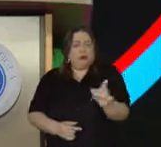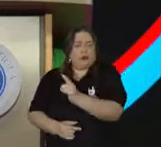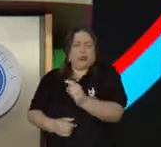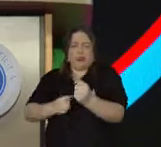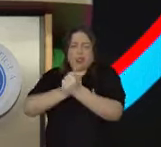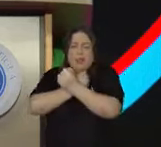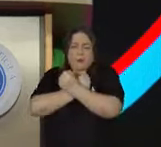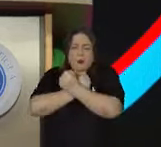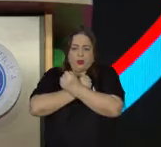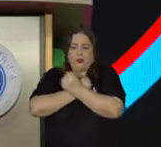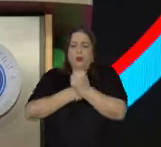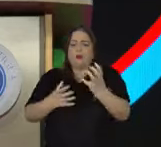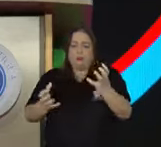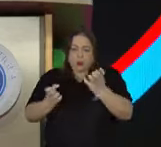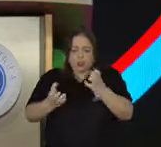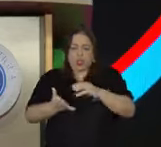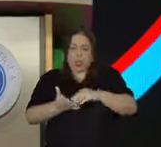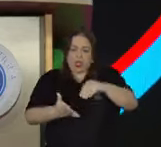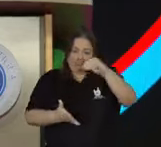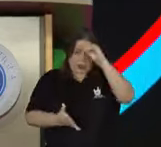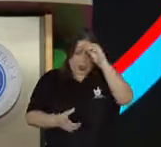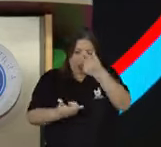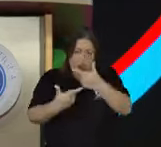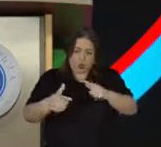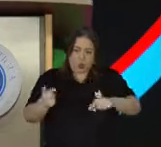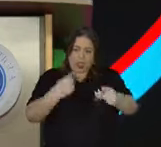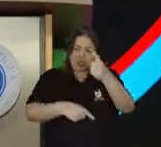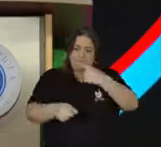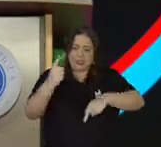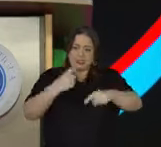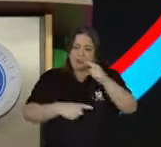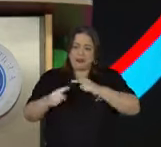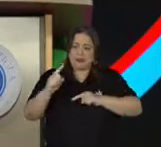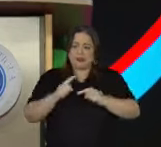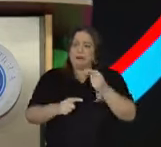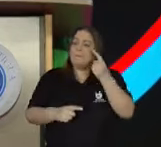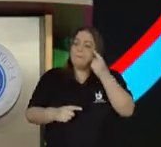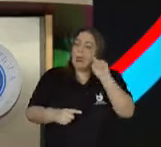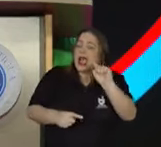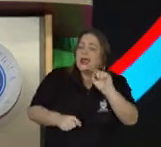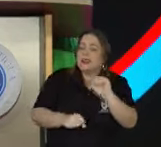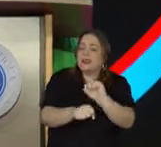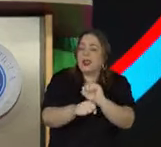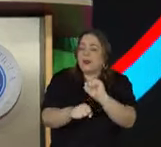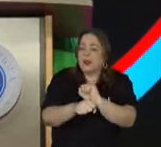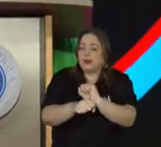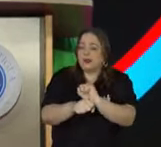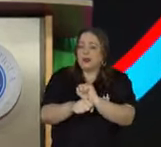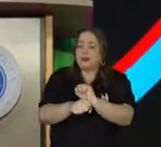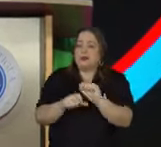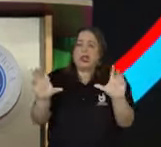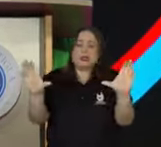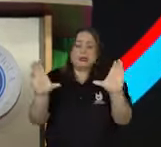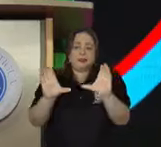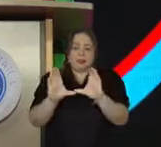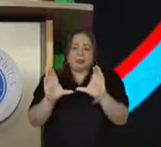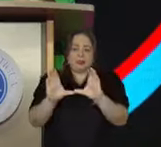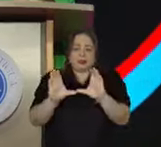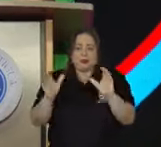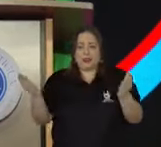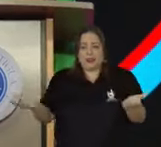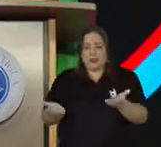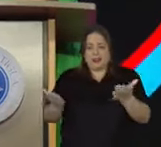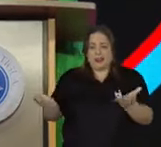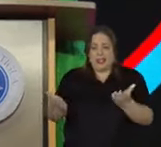Y si usted quiere aprender el lenguaje de señas, ya sea para su trabajo y recibir un certificado, pues aquí es